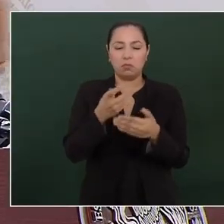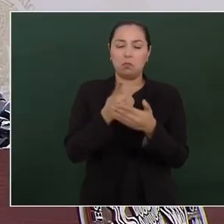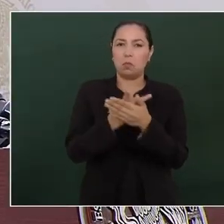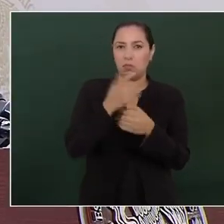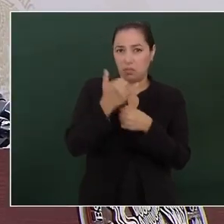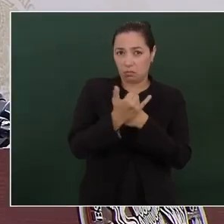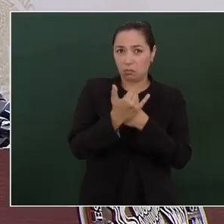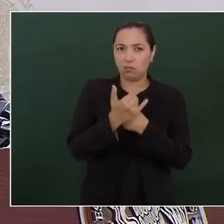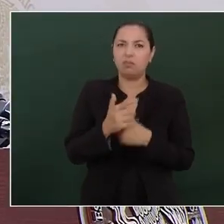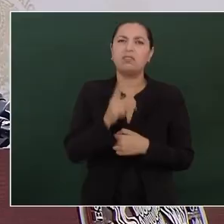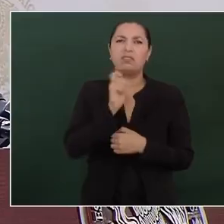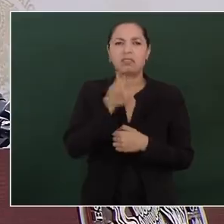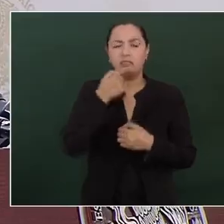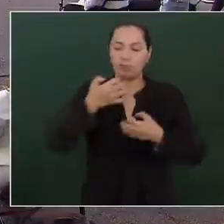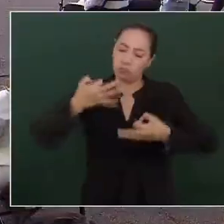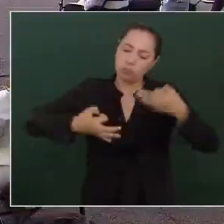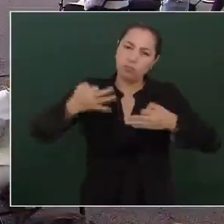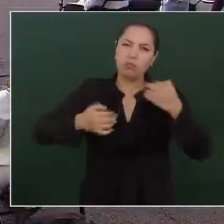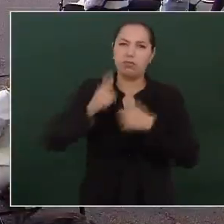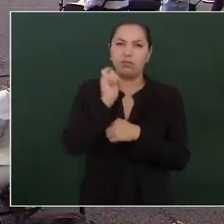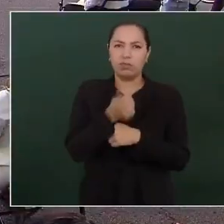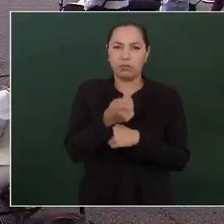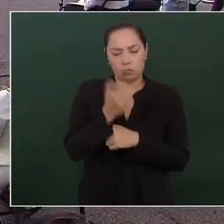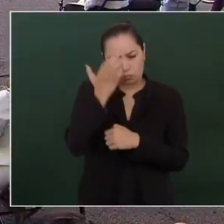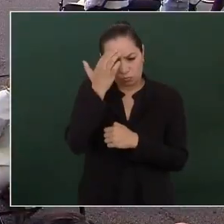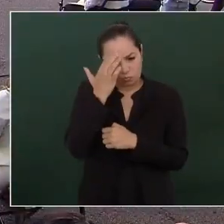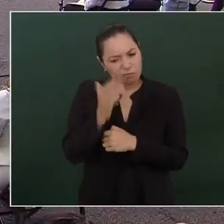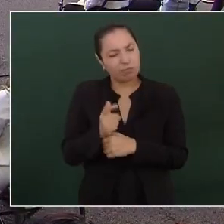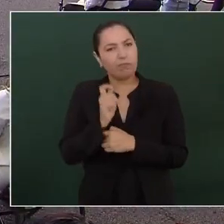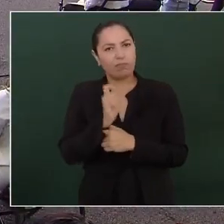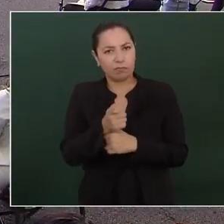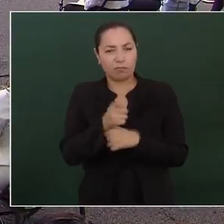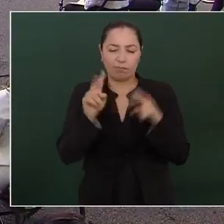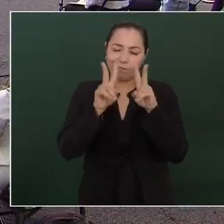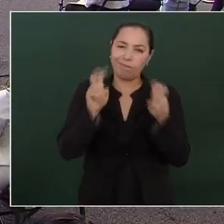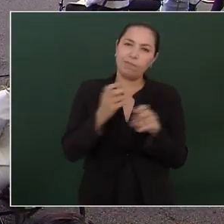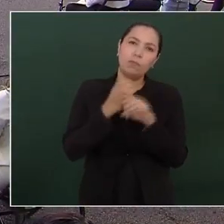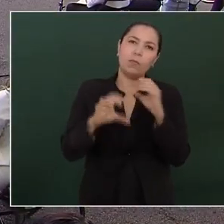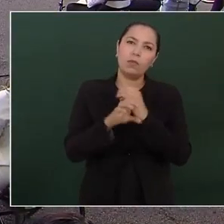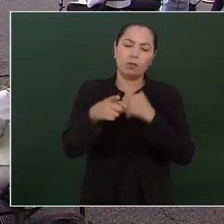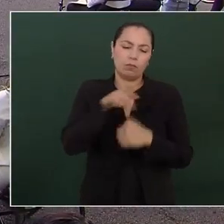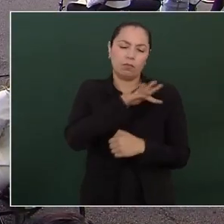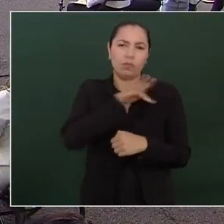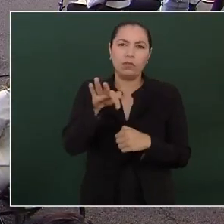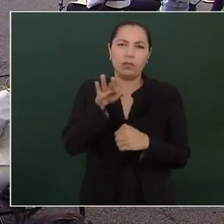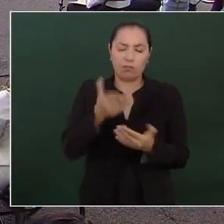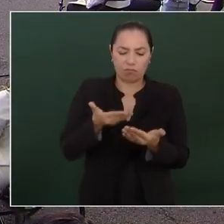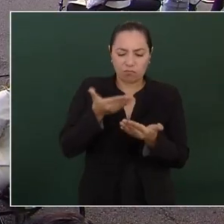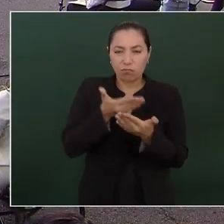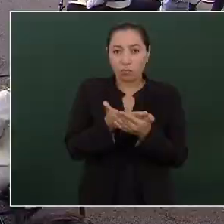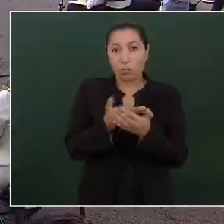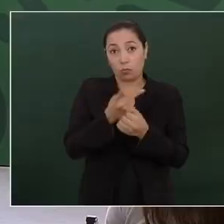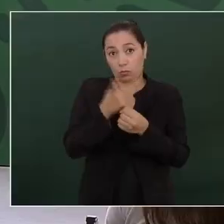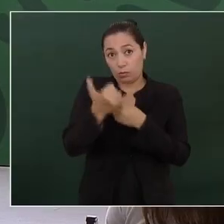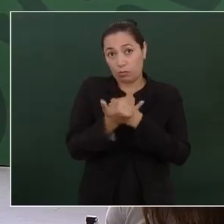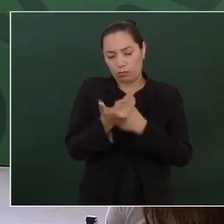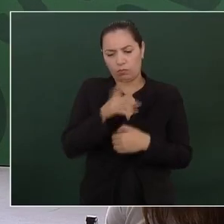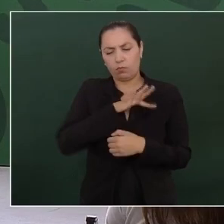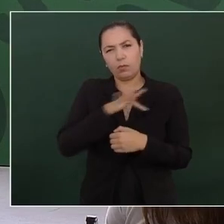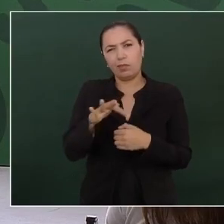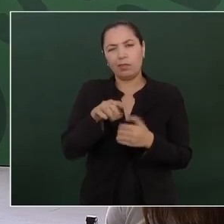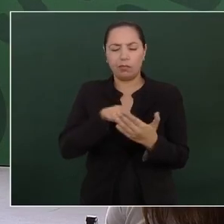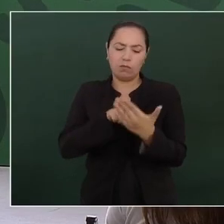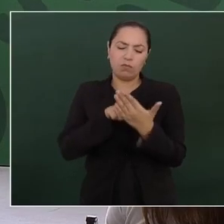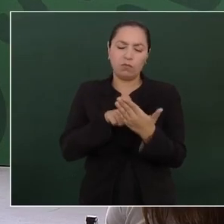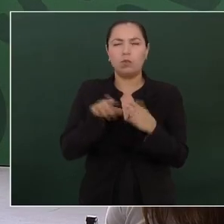implicaba que la Corte conociera el asunto y que él fuera el ponente de este, del proyecto que debía dirimir si